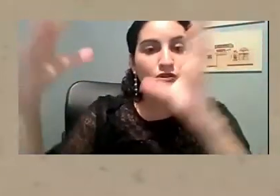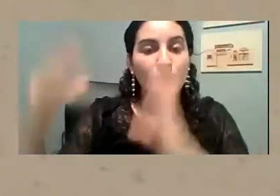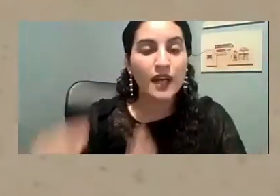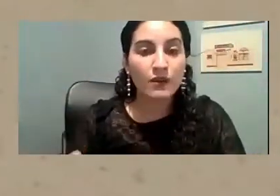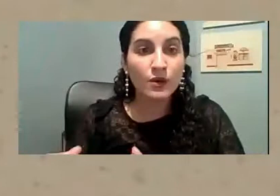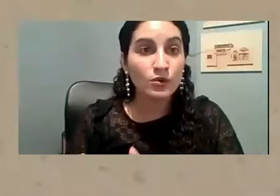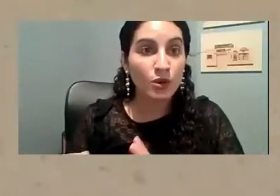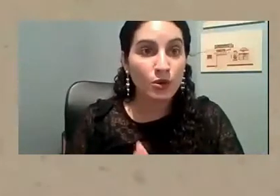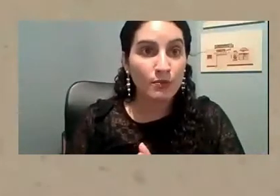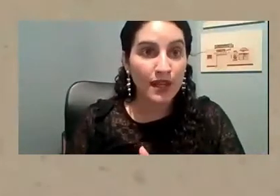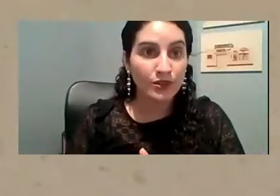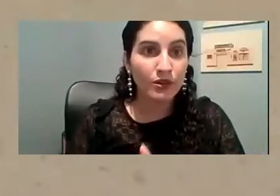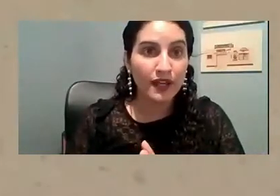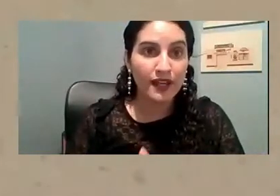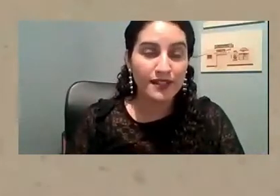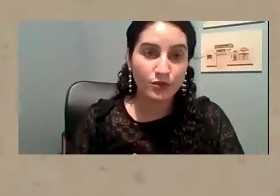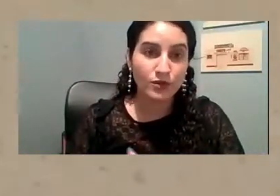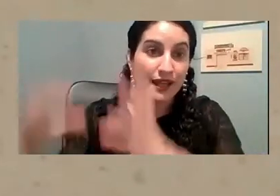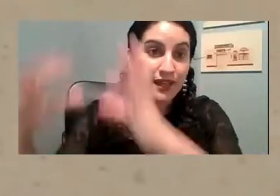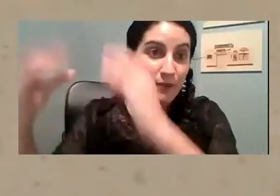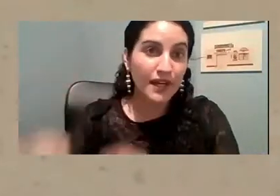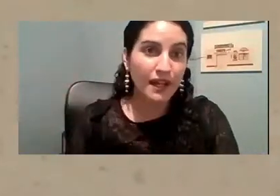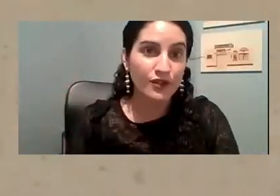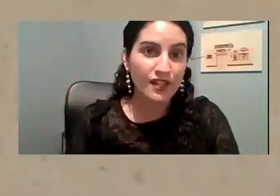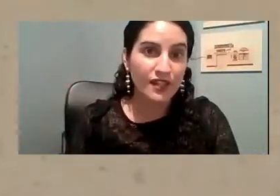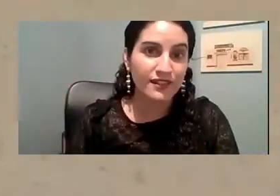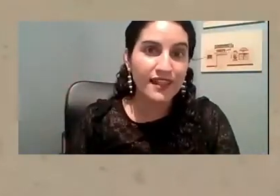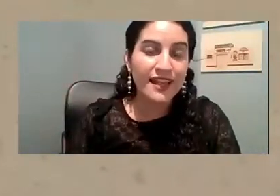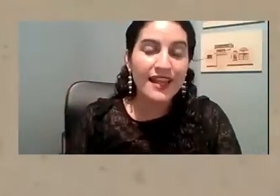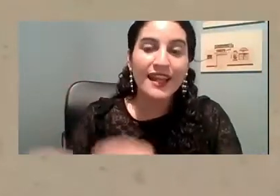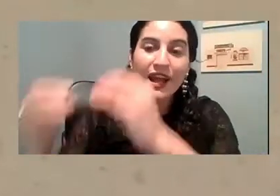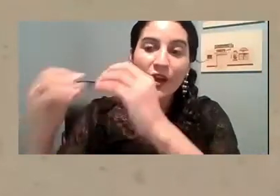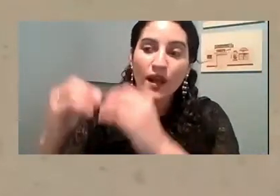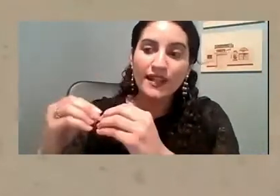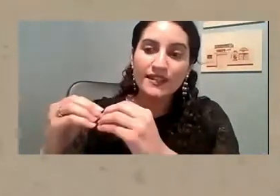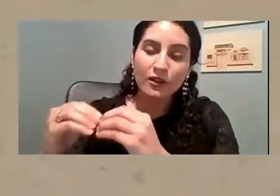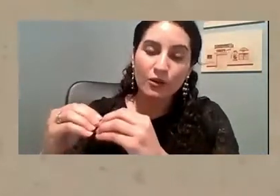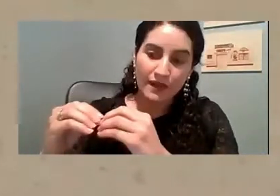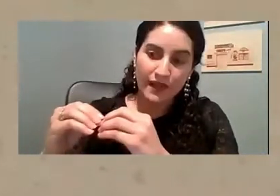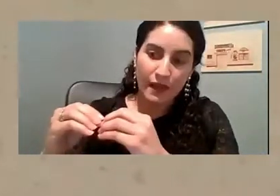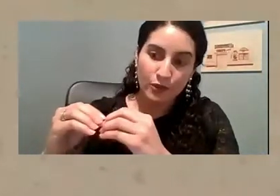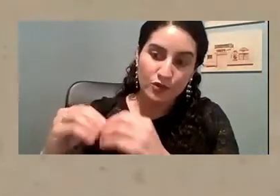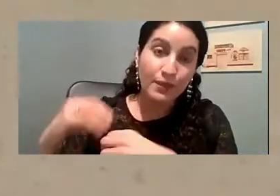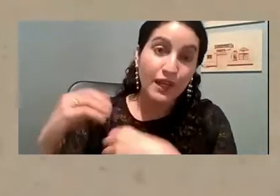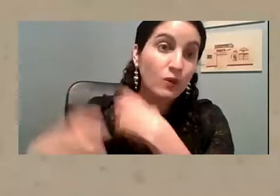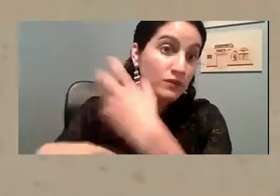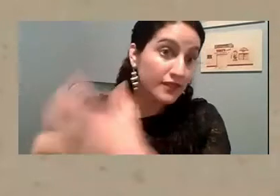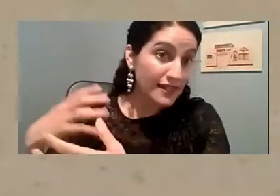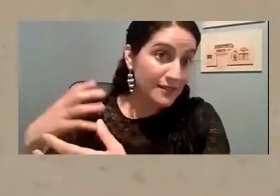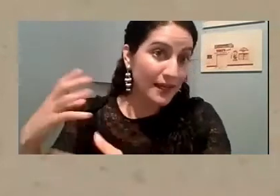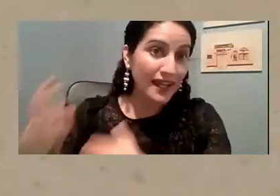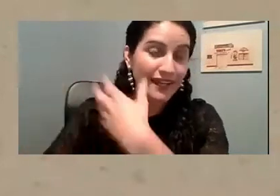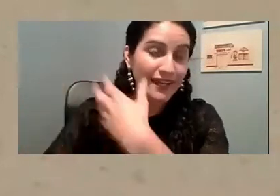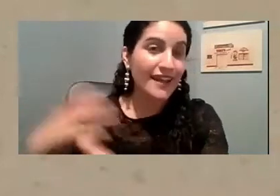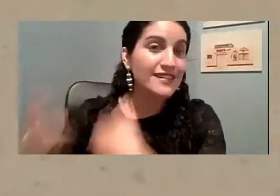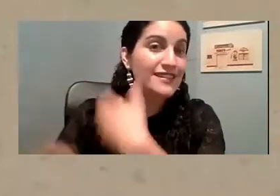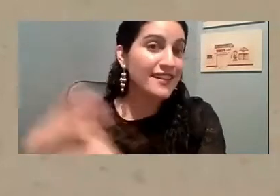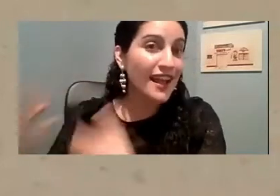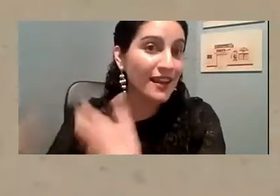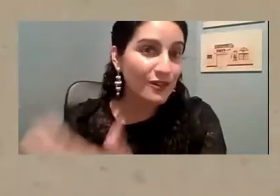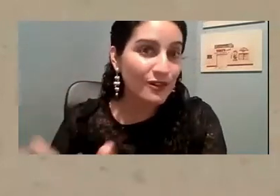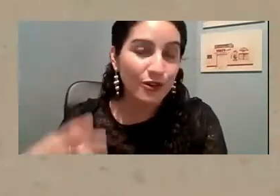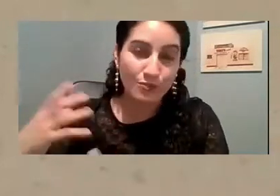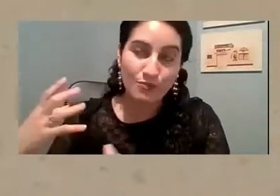por otro lado en un documento que es una guía para docentes, en las cuales recomendamos preguntas para generar